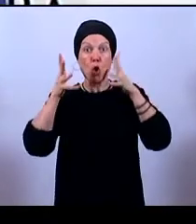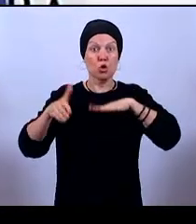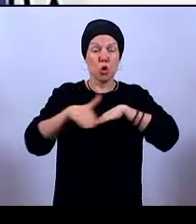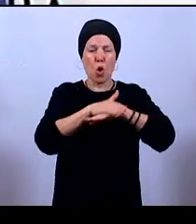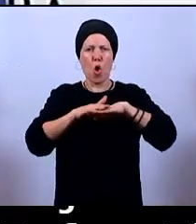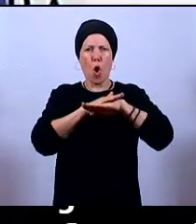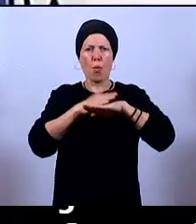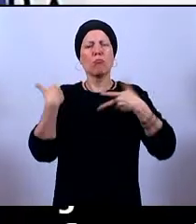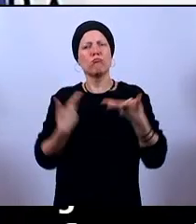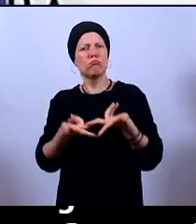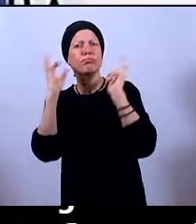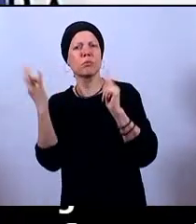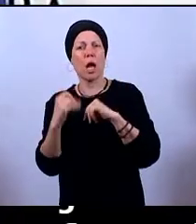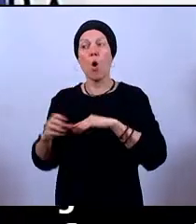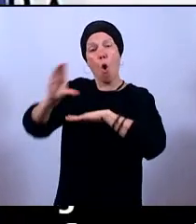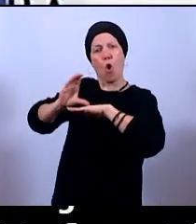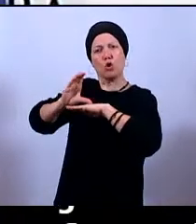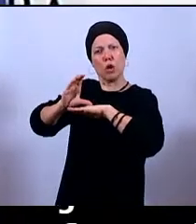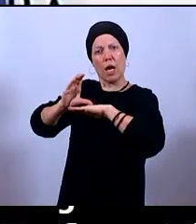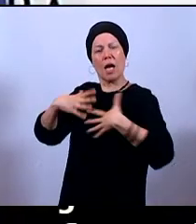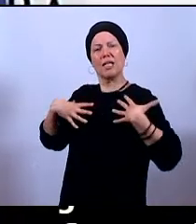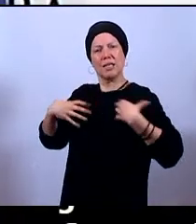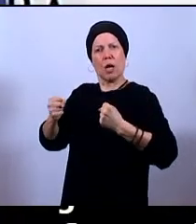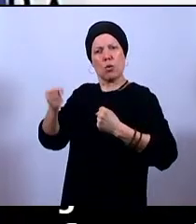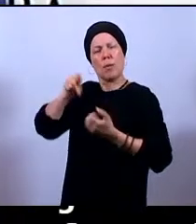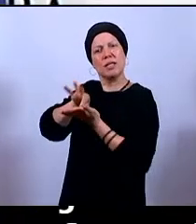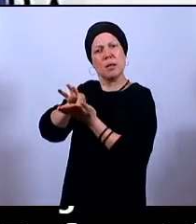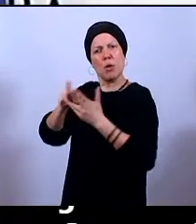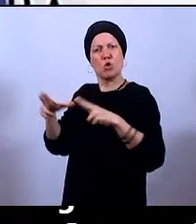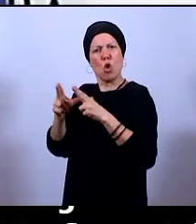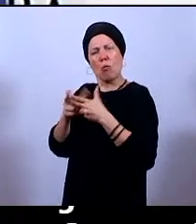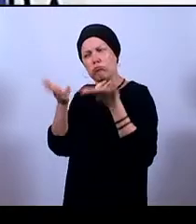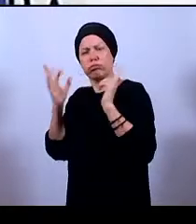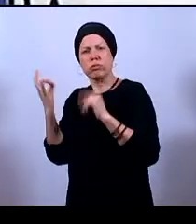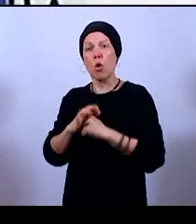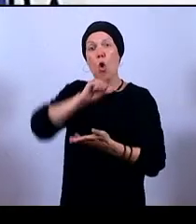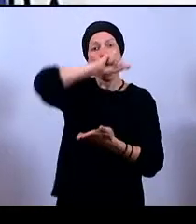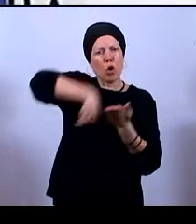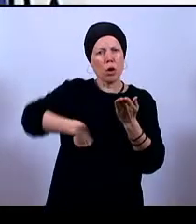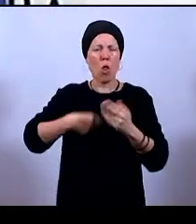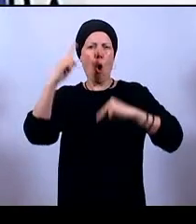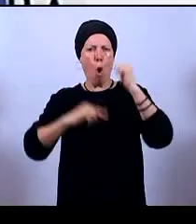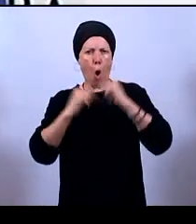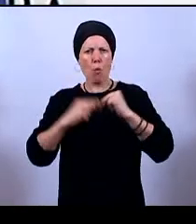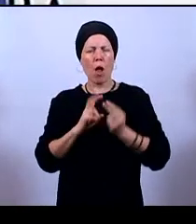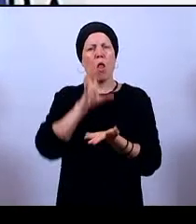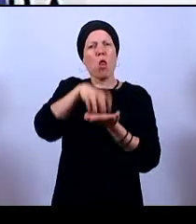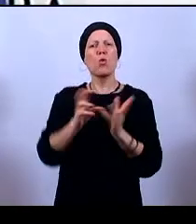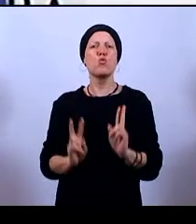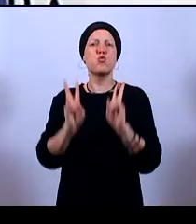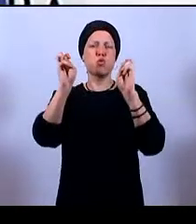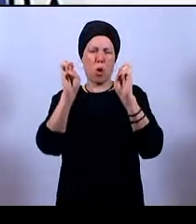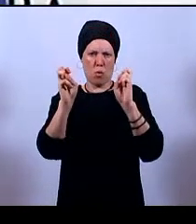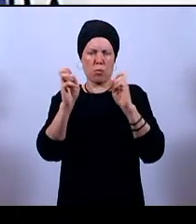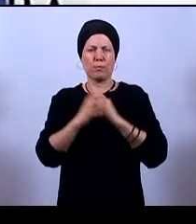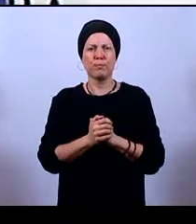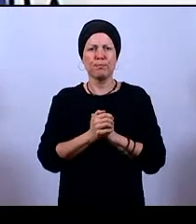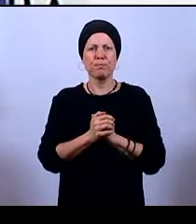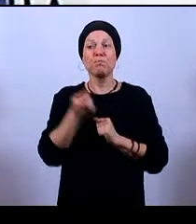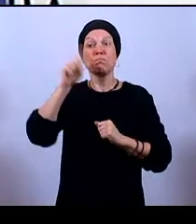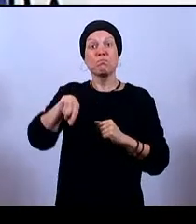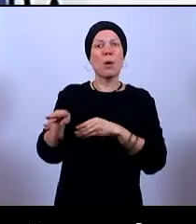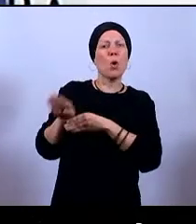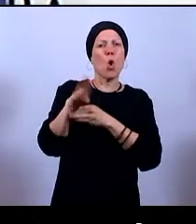Gobierno ha autorizado a la Consejería de Salud y Servicios Sociales la contratación de las obras de un nuevo centro de convalecencia y